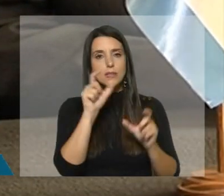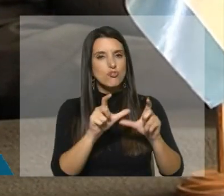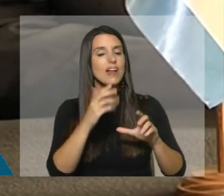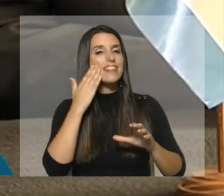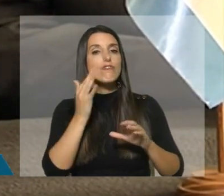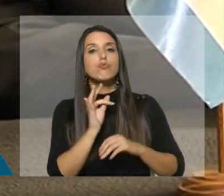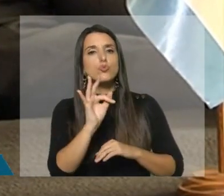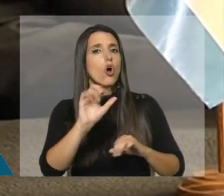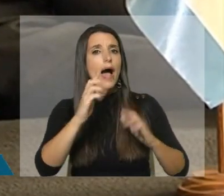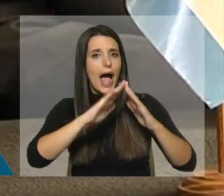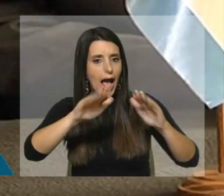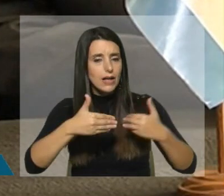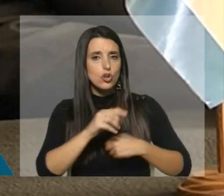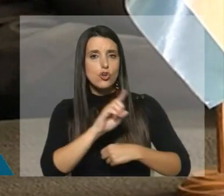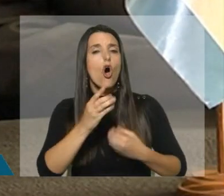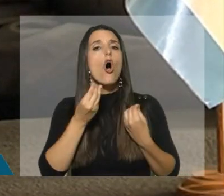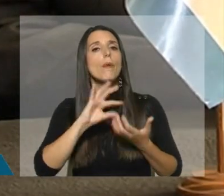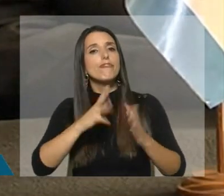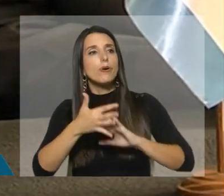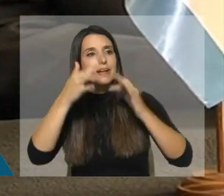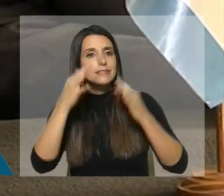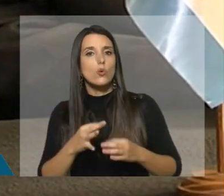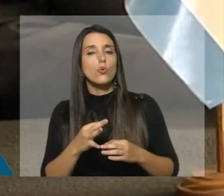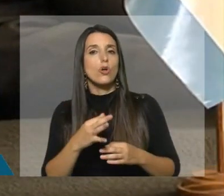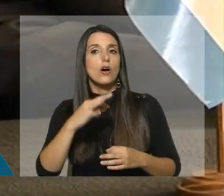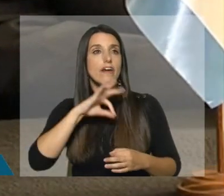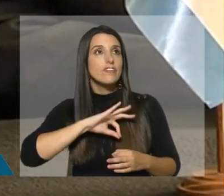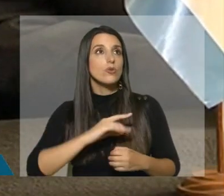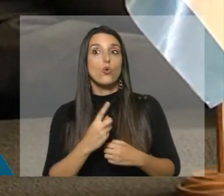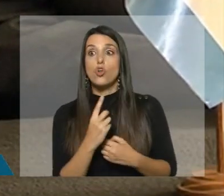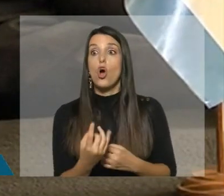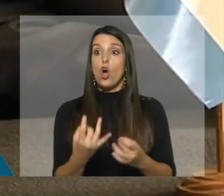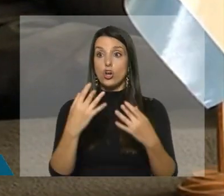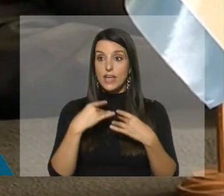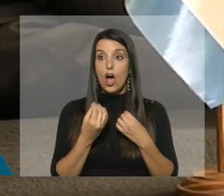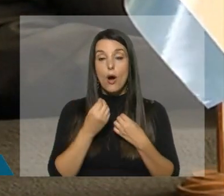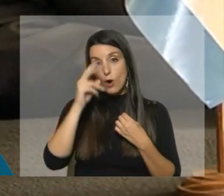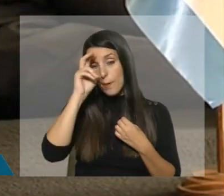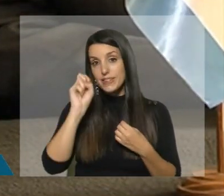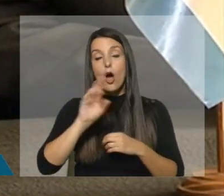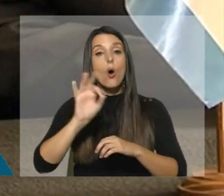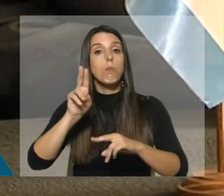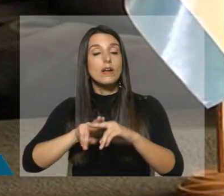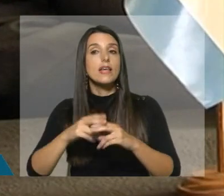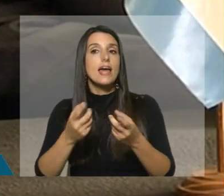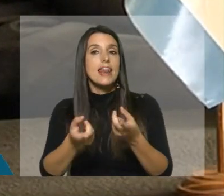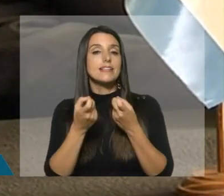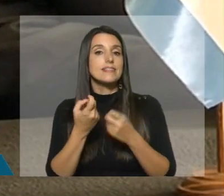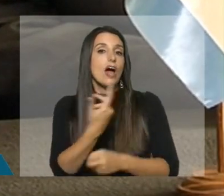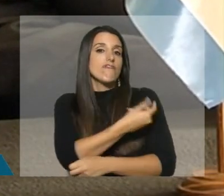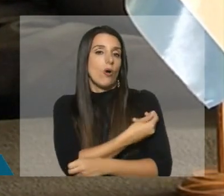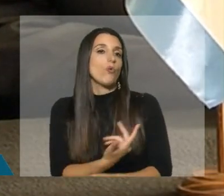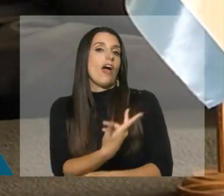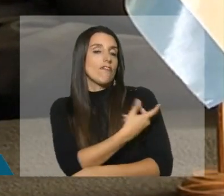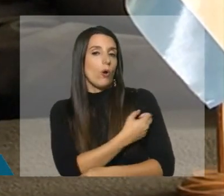población. La forma para asegurarnos que el aumento de casos no se traduzca en hospitalizaciones y muertes es recibir los refuerzos de